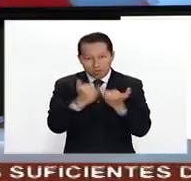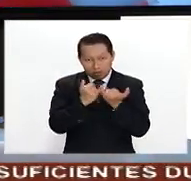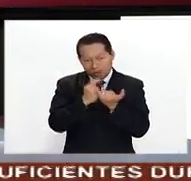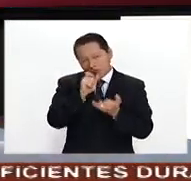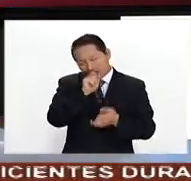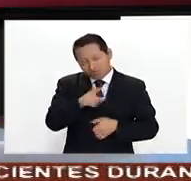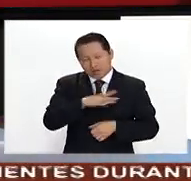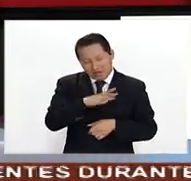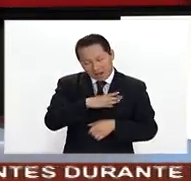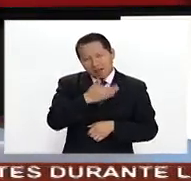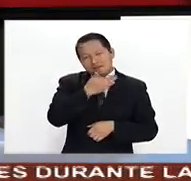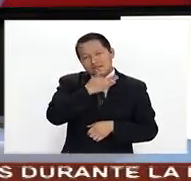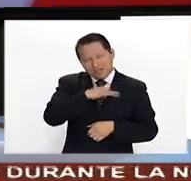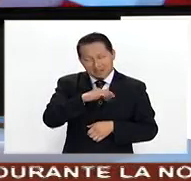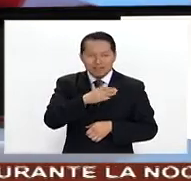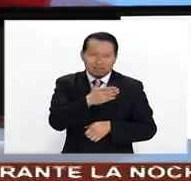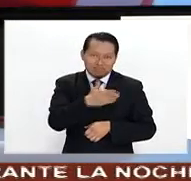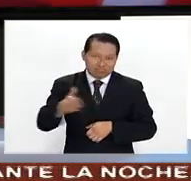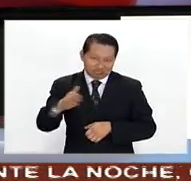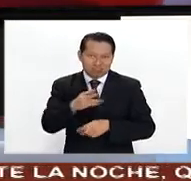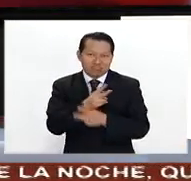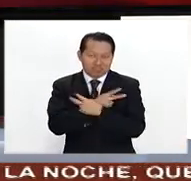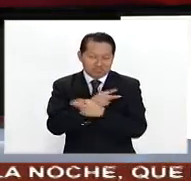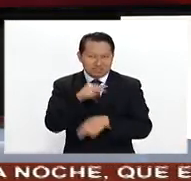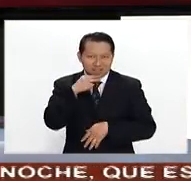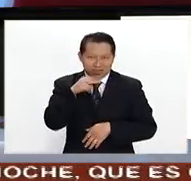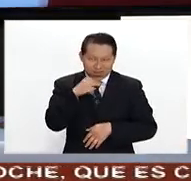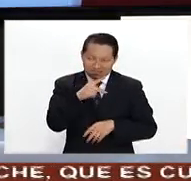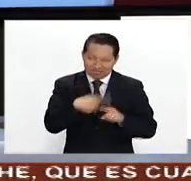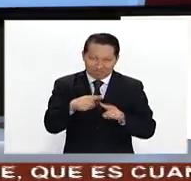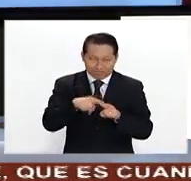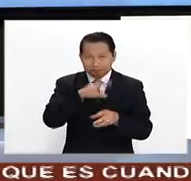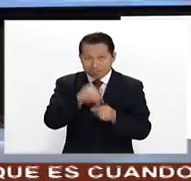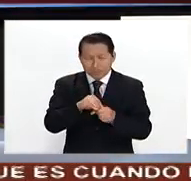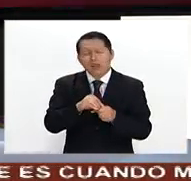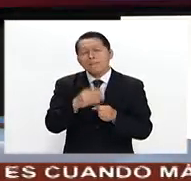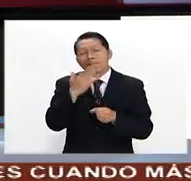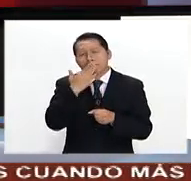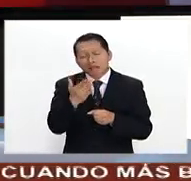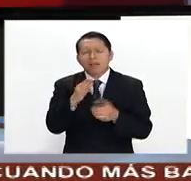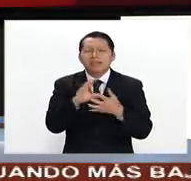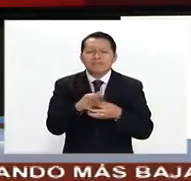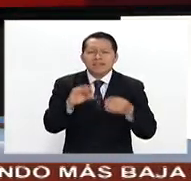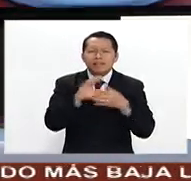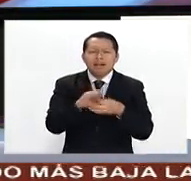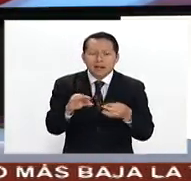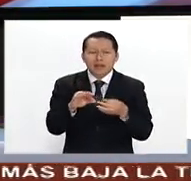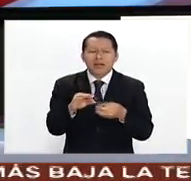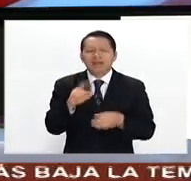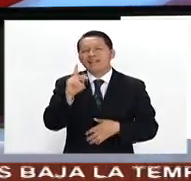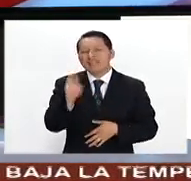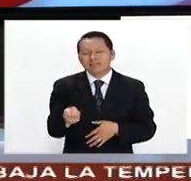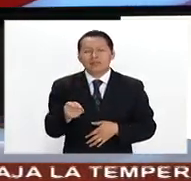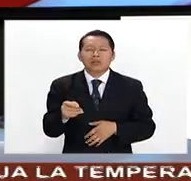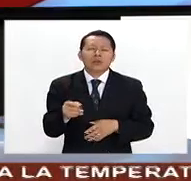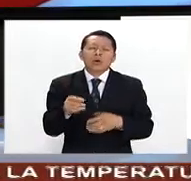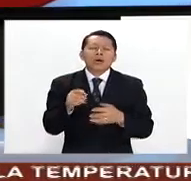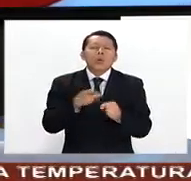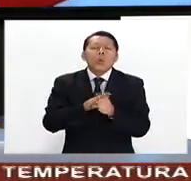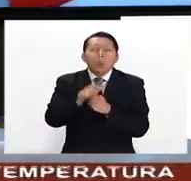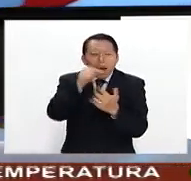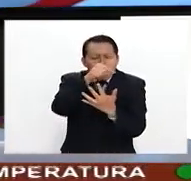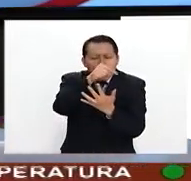plenos festejos navideños. Y bueno, coméntanos, ¿cuáles son los intercambios más populares o cuáles son las opciones